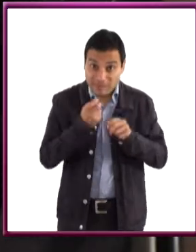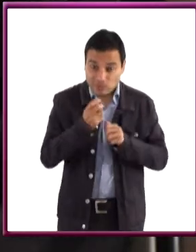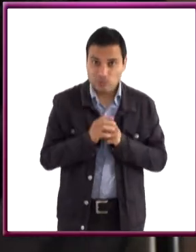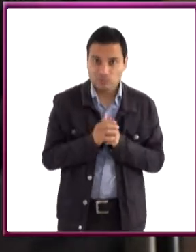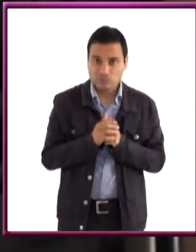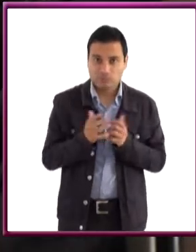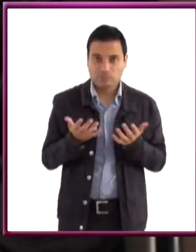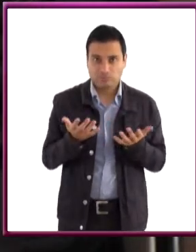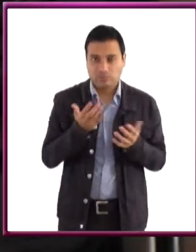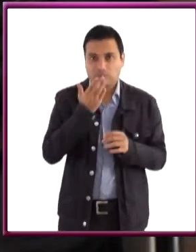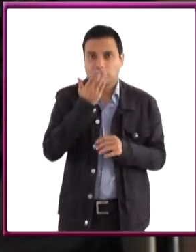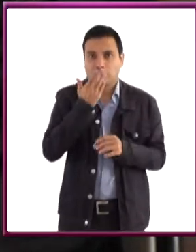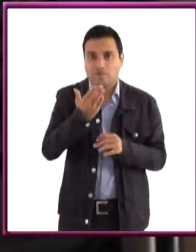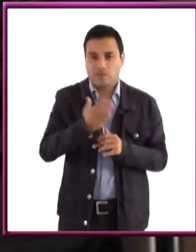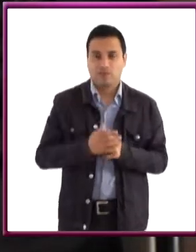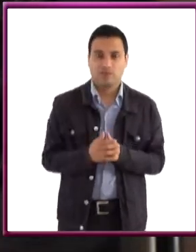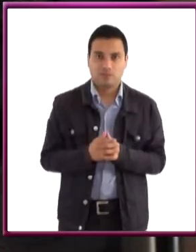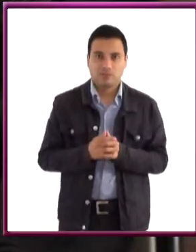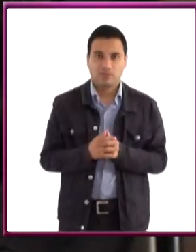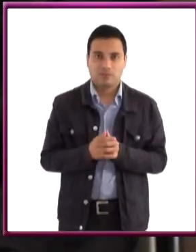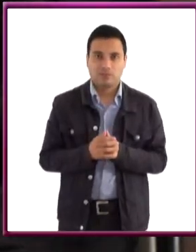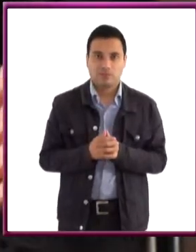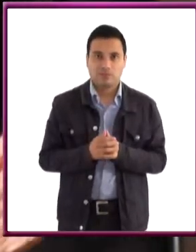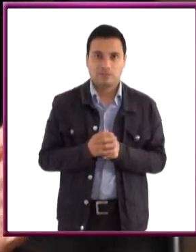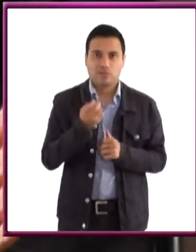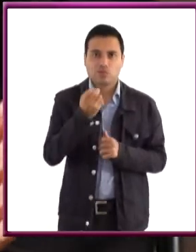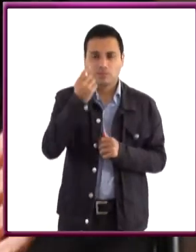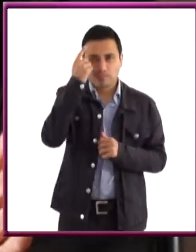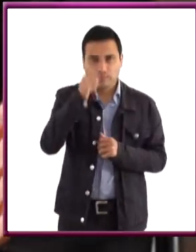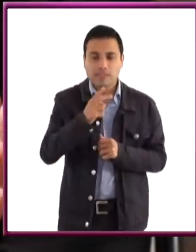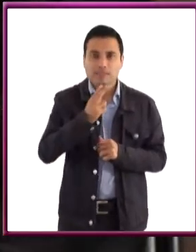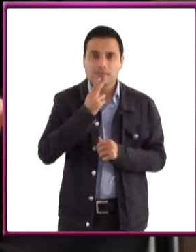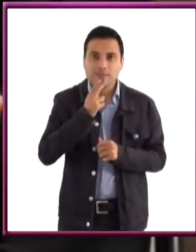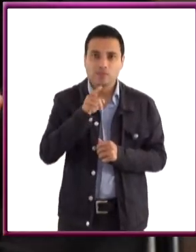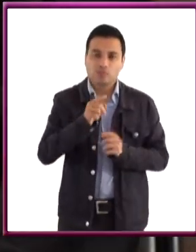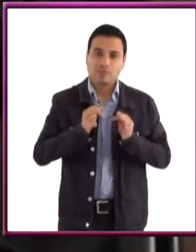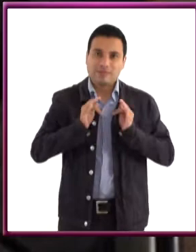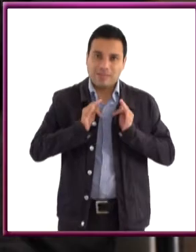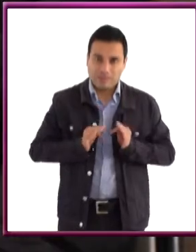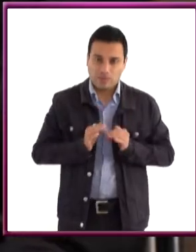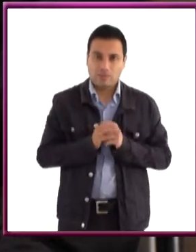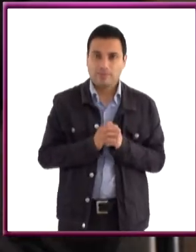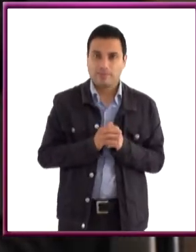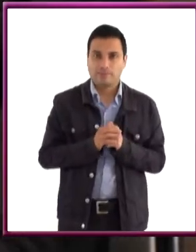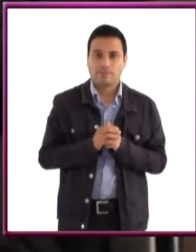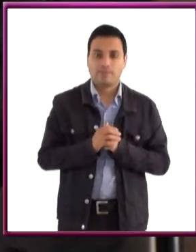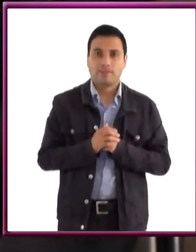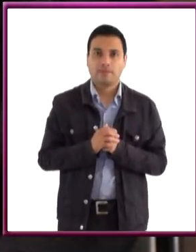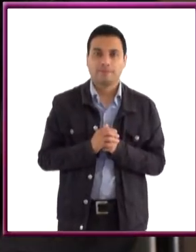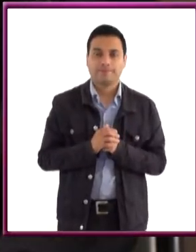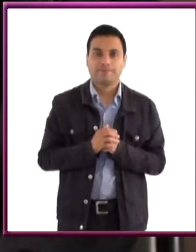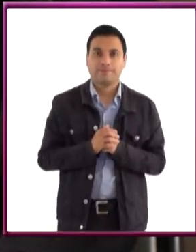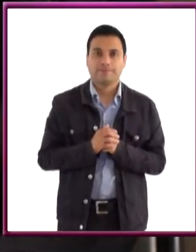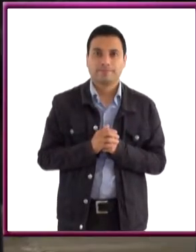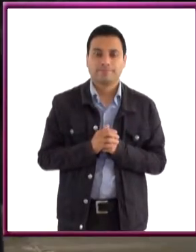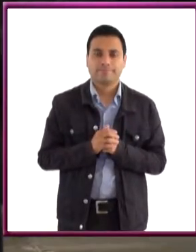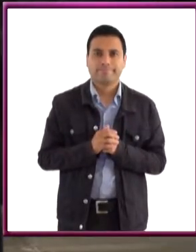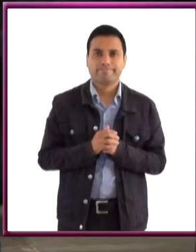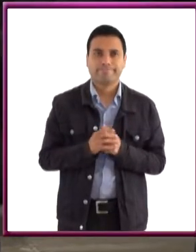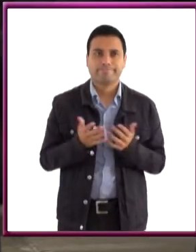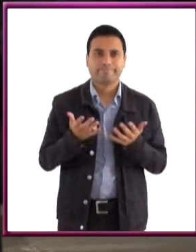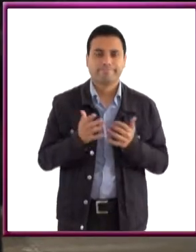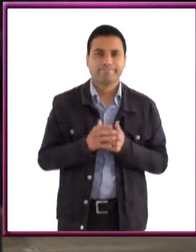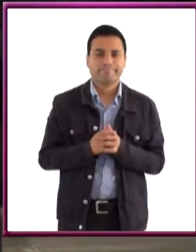¿no? El primer efecto va a ser relajación, ¿no? Pero hay otros efectos que también hay a largo plazo.